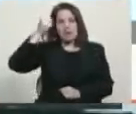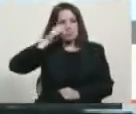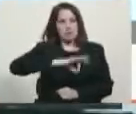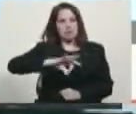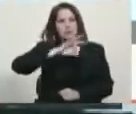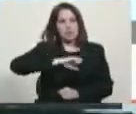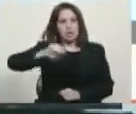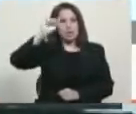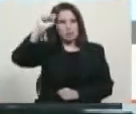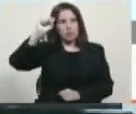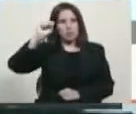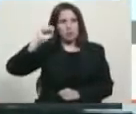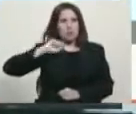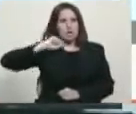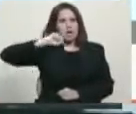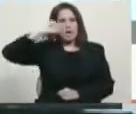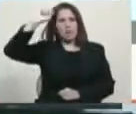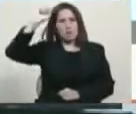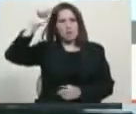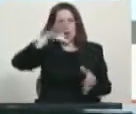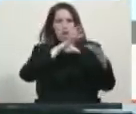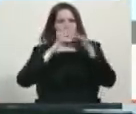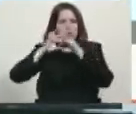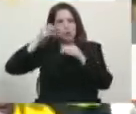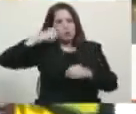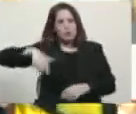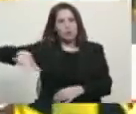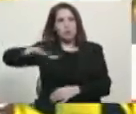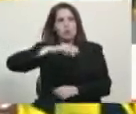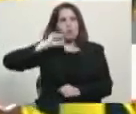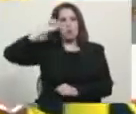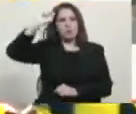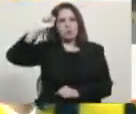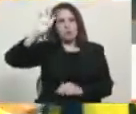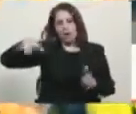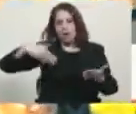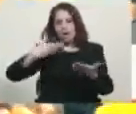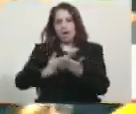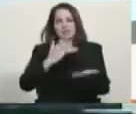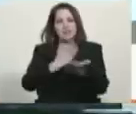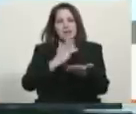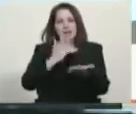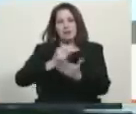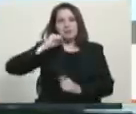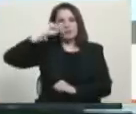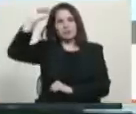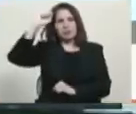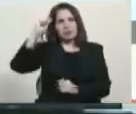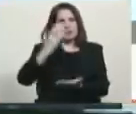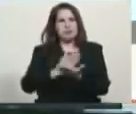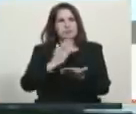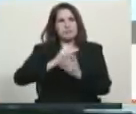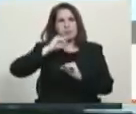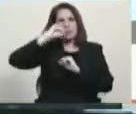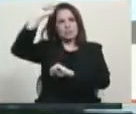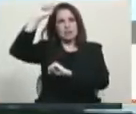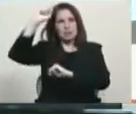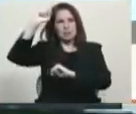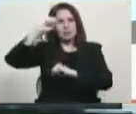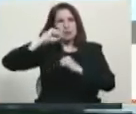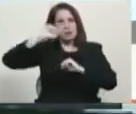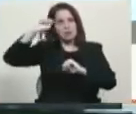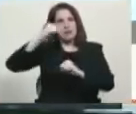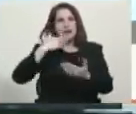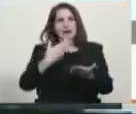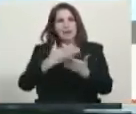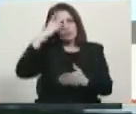socialismo! ¡Viva! ¡Que viva la unión de los pueblos! ¡Viva! ¡Hasta la victoria siempre! ¡Viva! ¡Venceremos! Gracias.